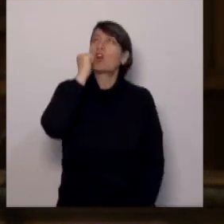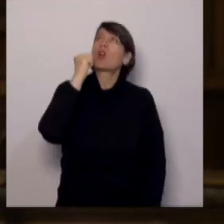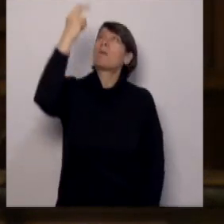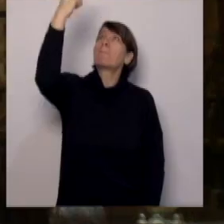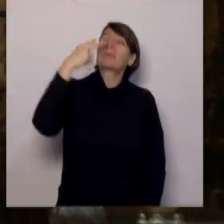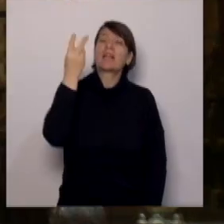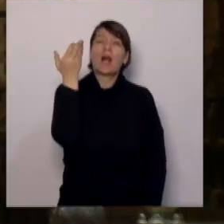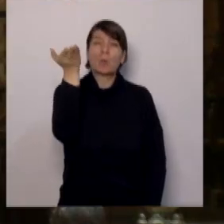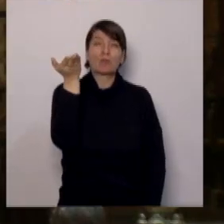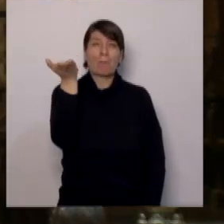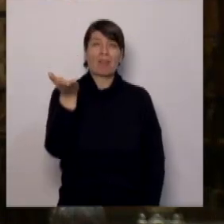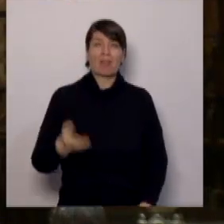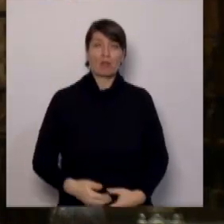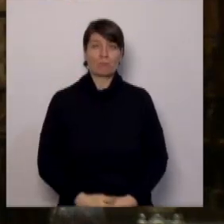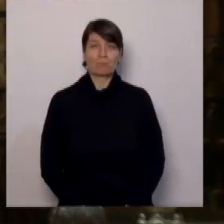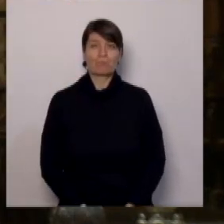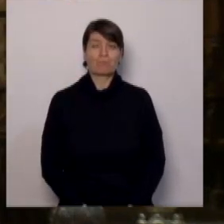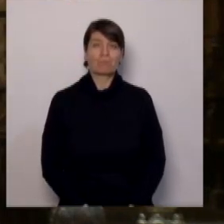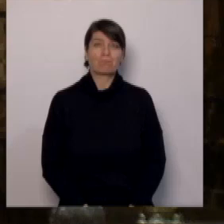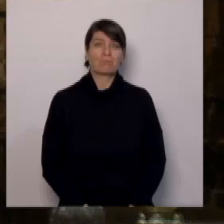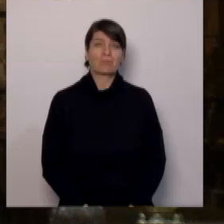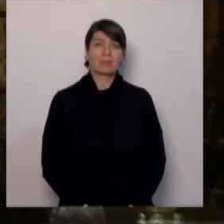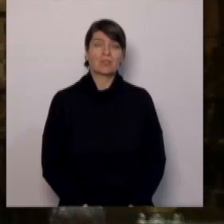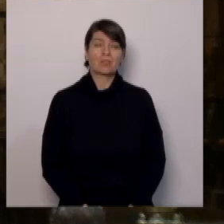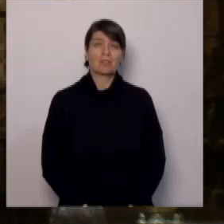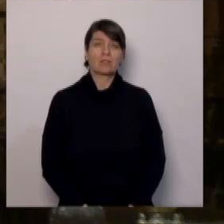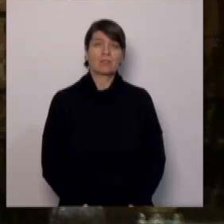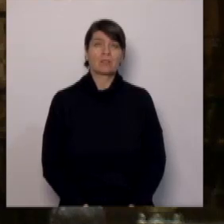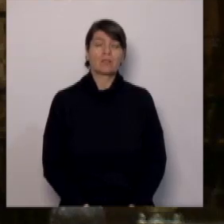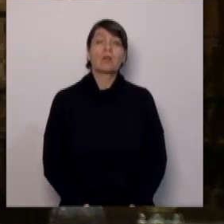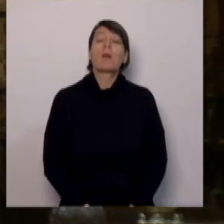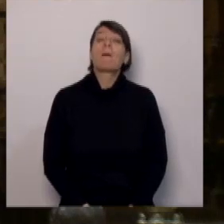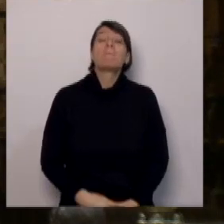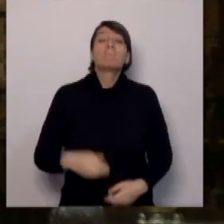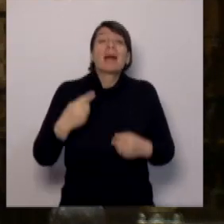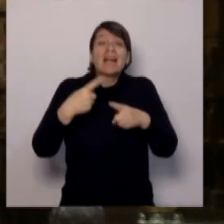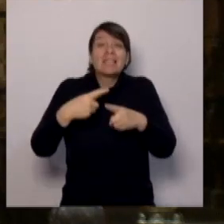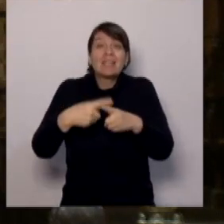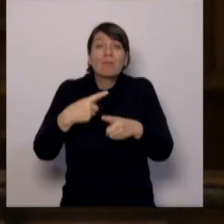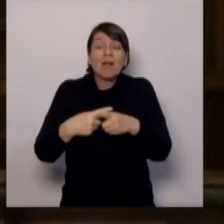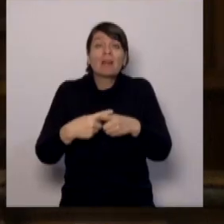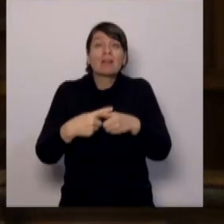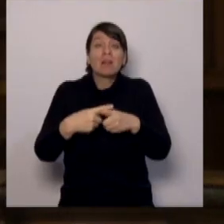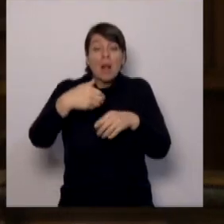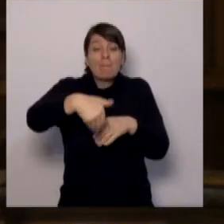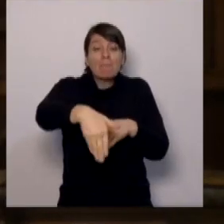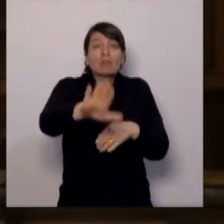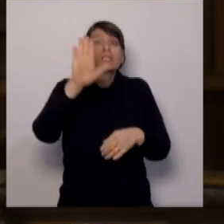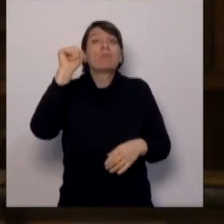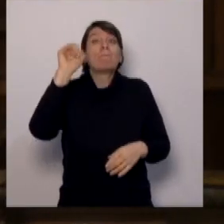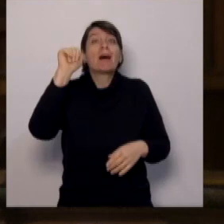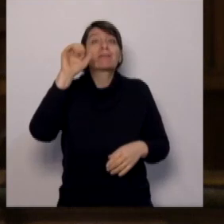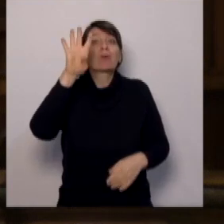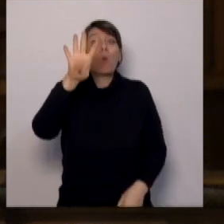oremos. Señor, atiende nuestra súplica. Para que al celebrarse